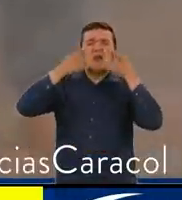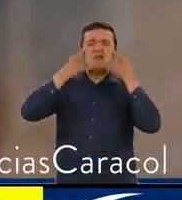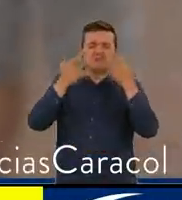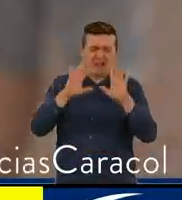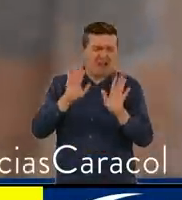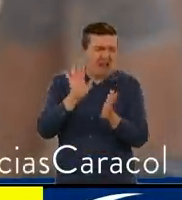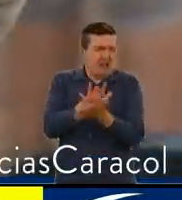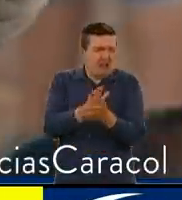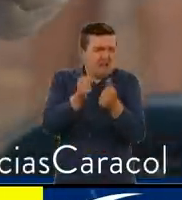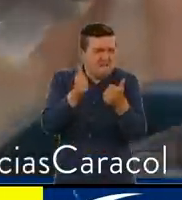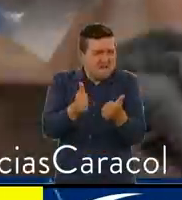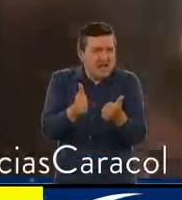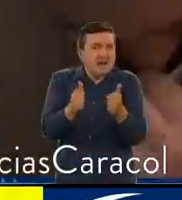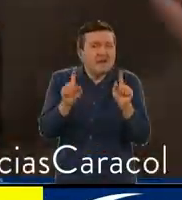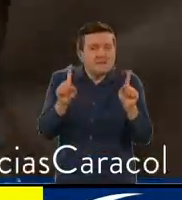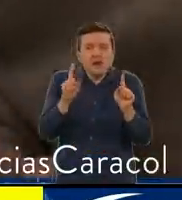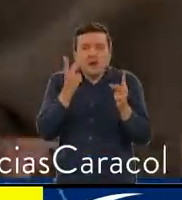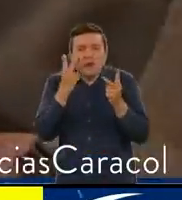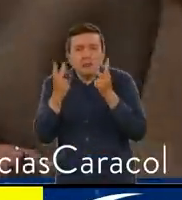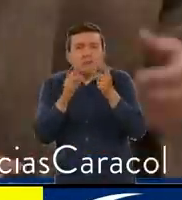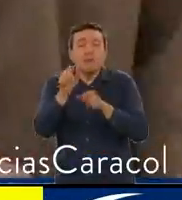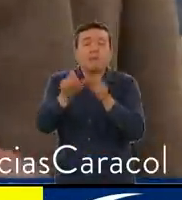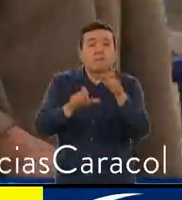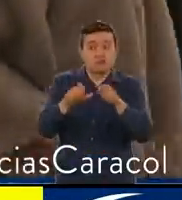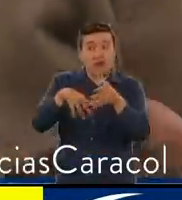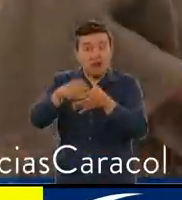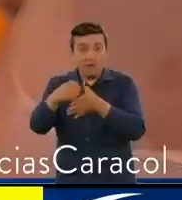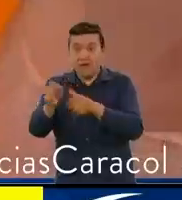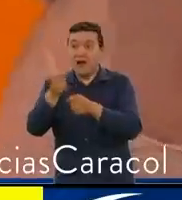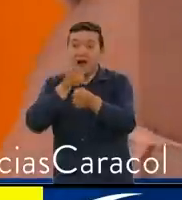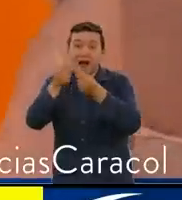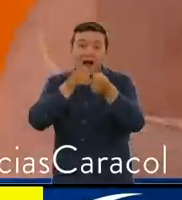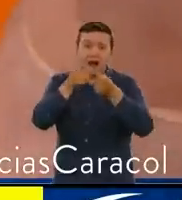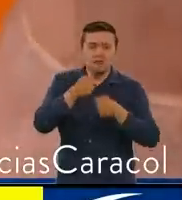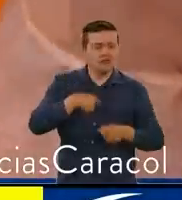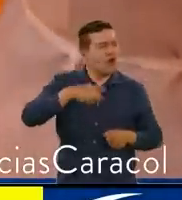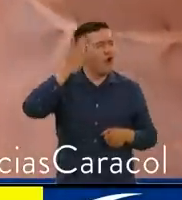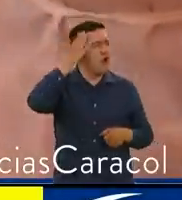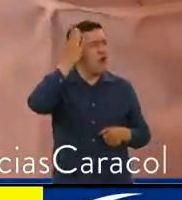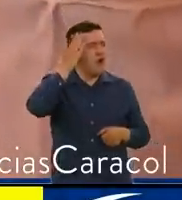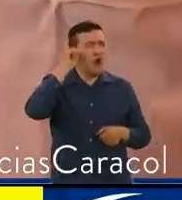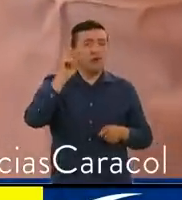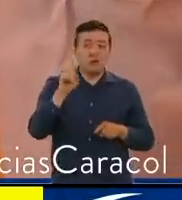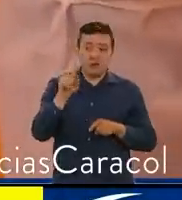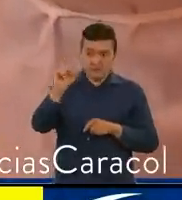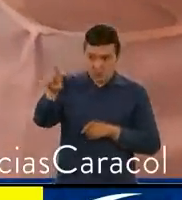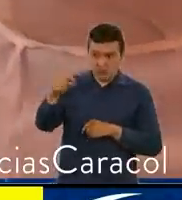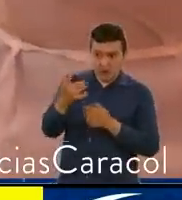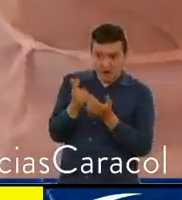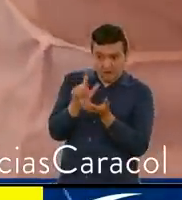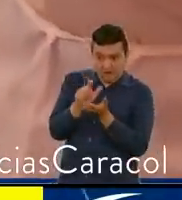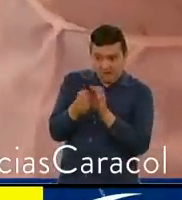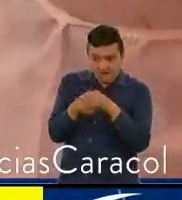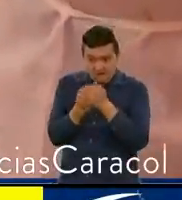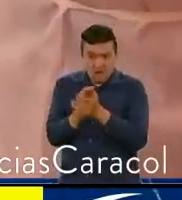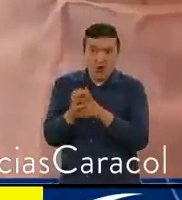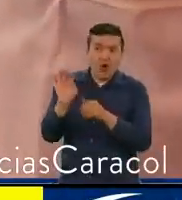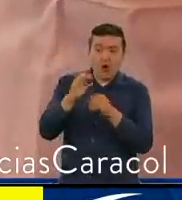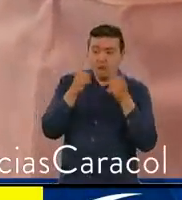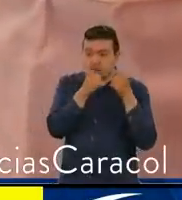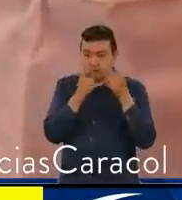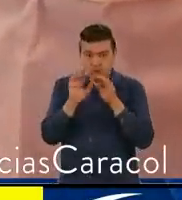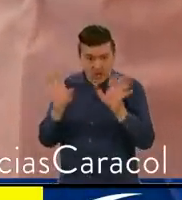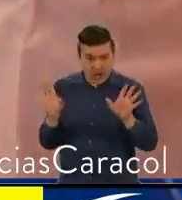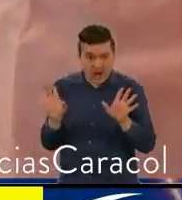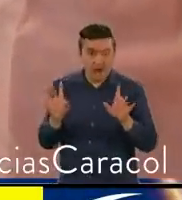en los noticieros donde le preguntan a gente que se infectó y no saben dónde se infectó. Resulta que es que la mascarilla solo